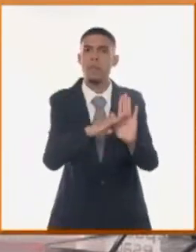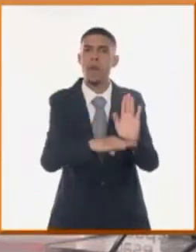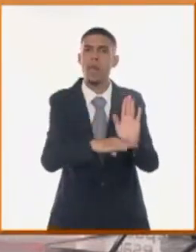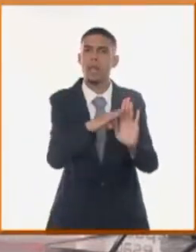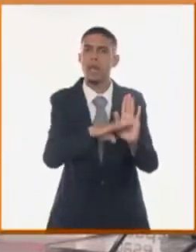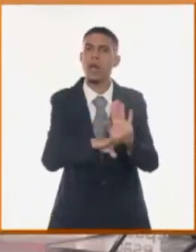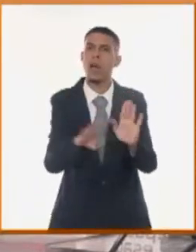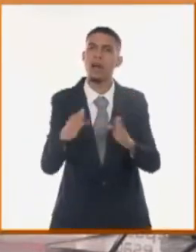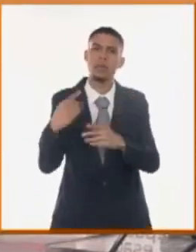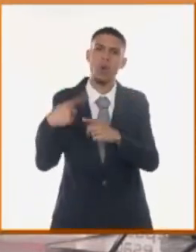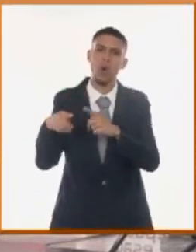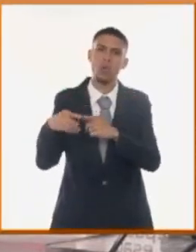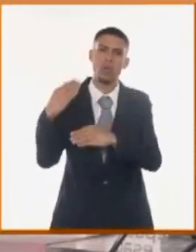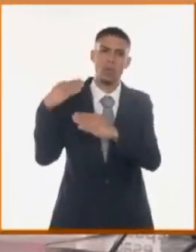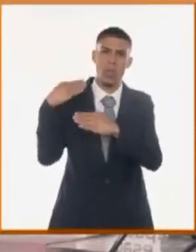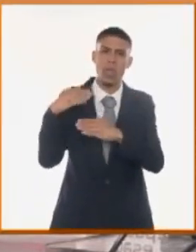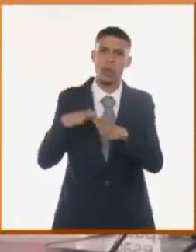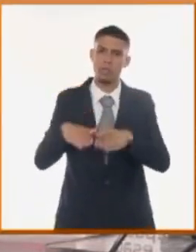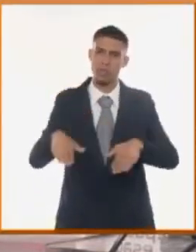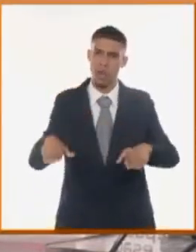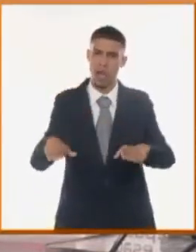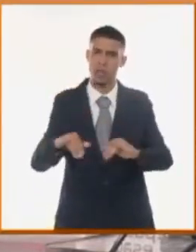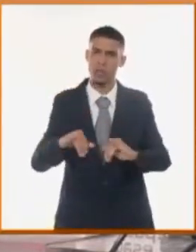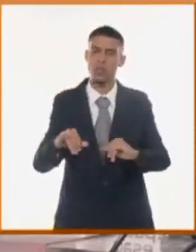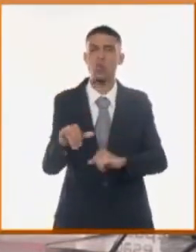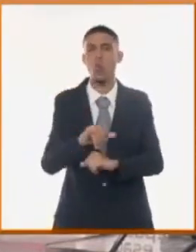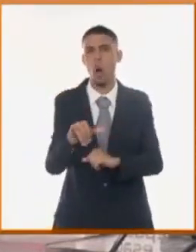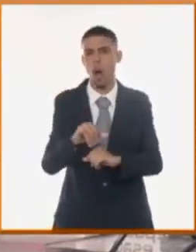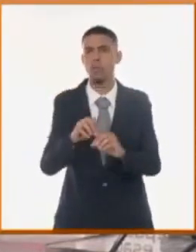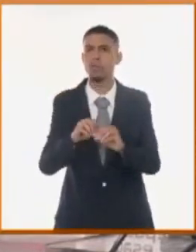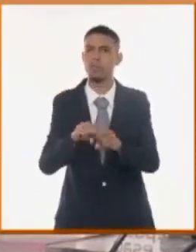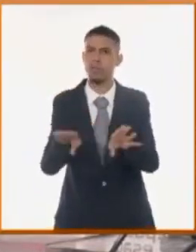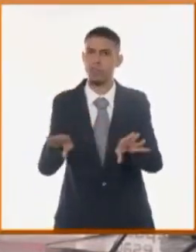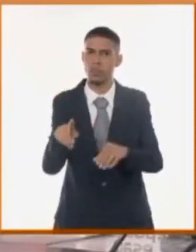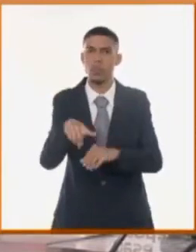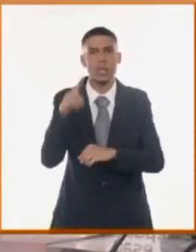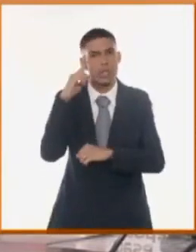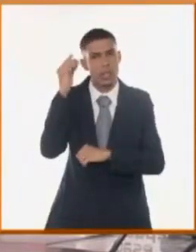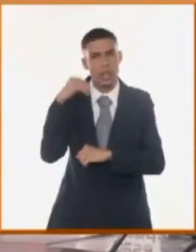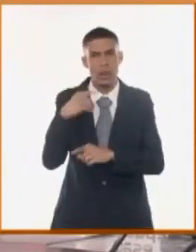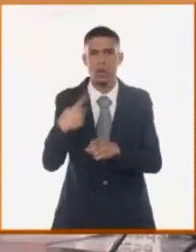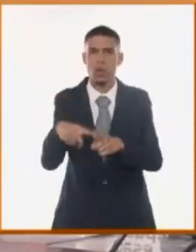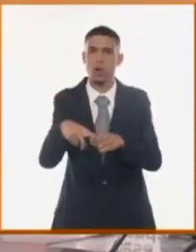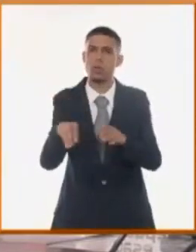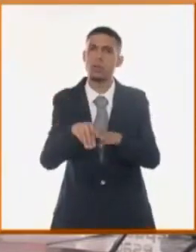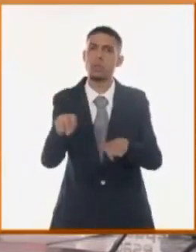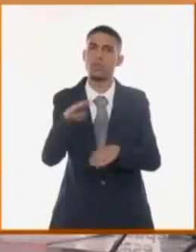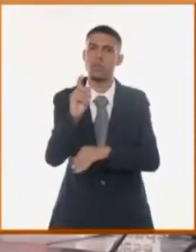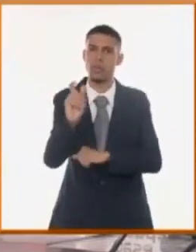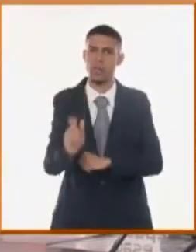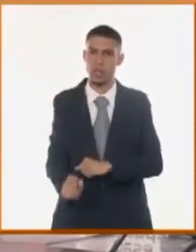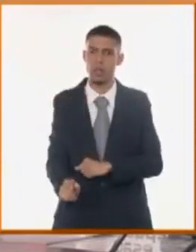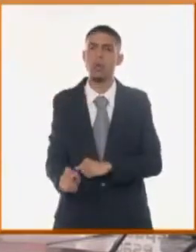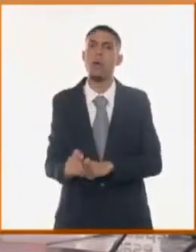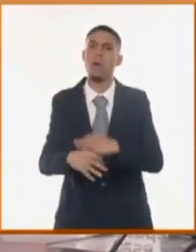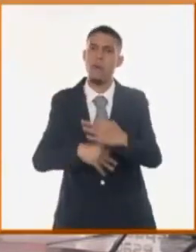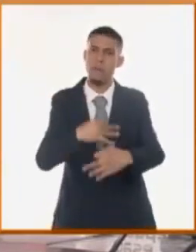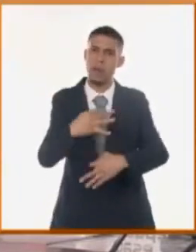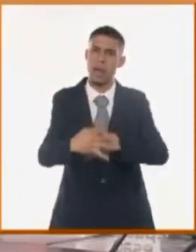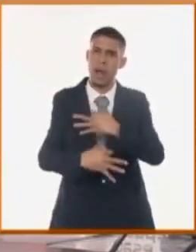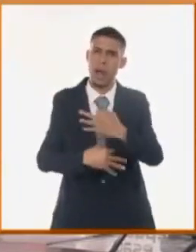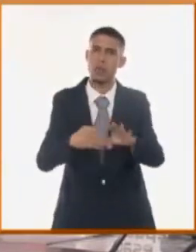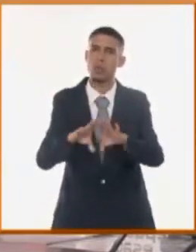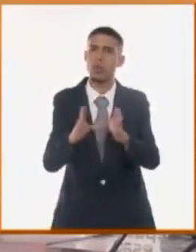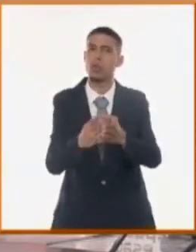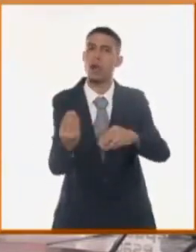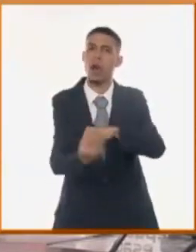informadas en esta mesa redonda, que han sido también abordadas por los ministros de nuestro país y que hoy